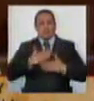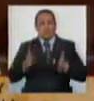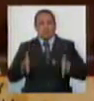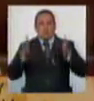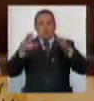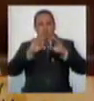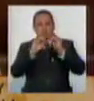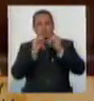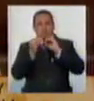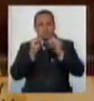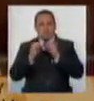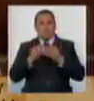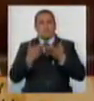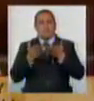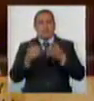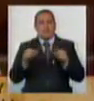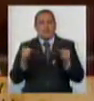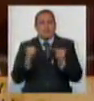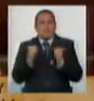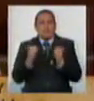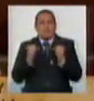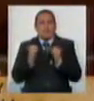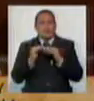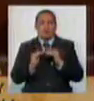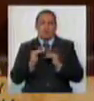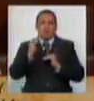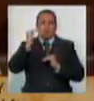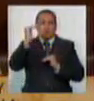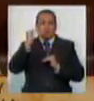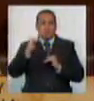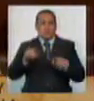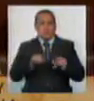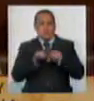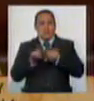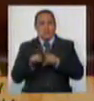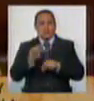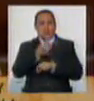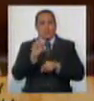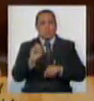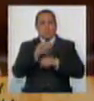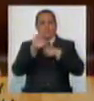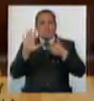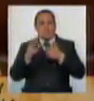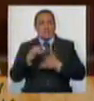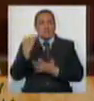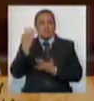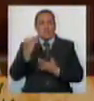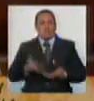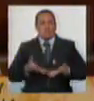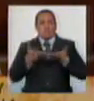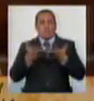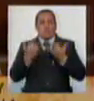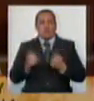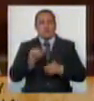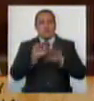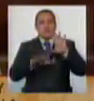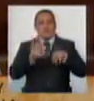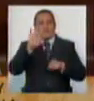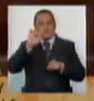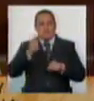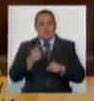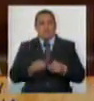acondicionadas para el gélido clima de las alturas, y para el 2016 esperamos entregar 13.000